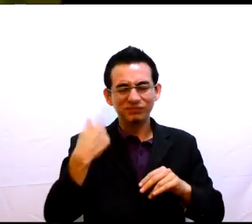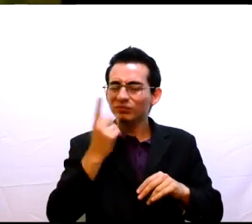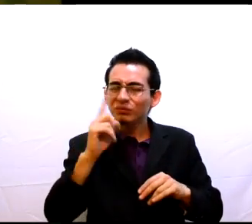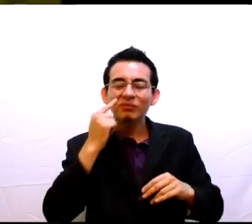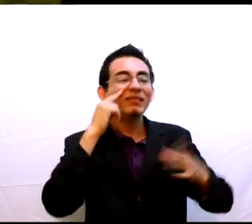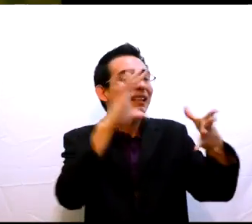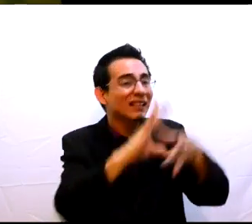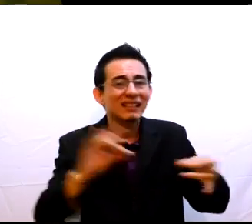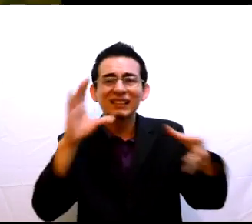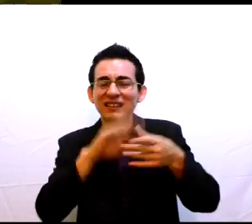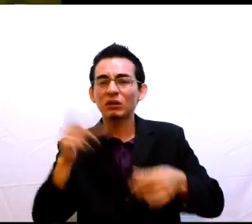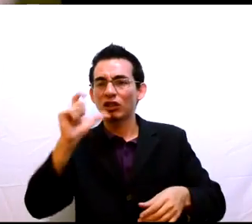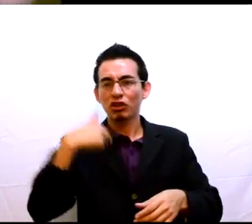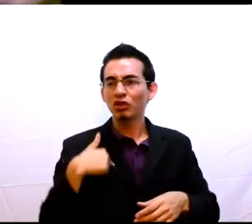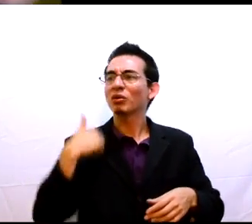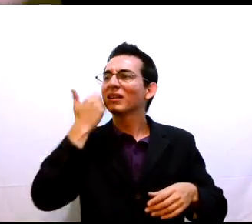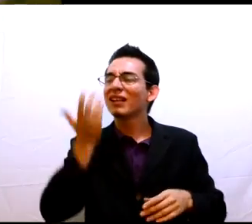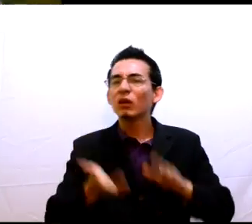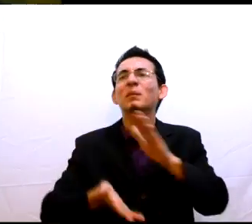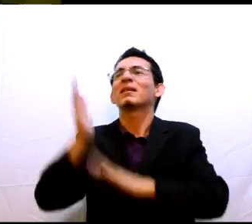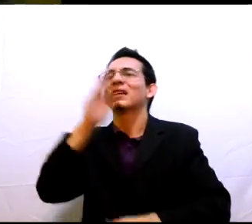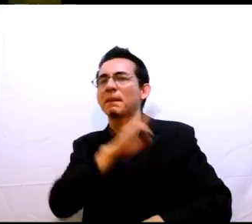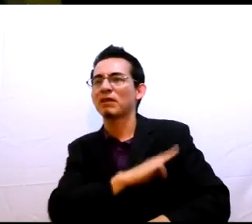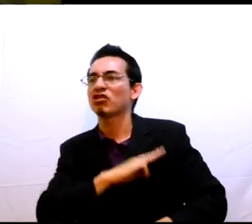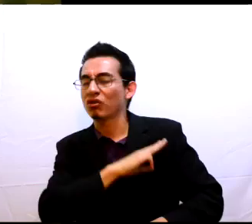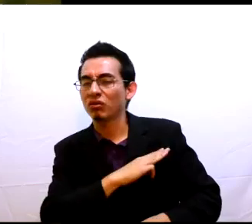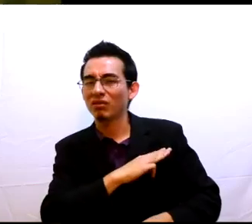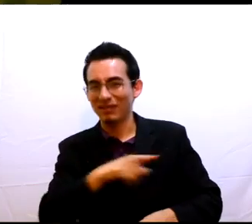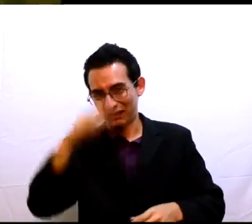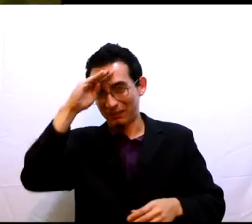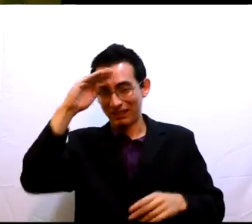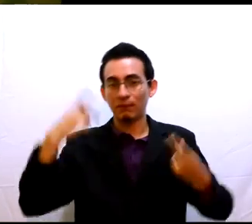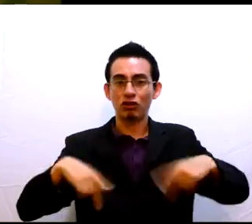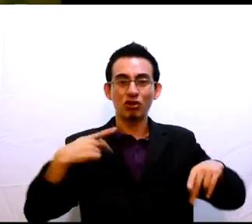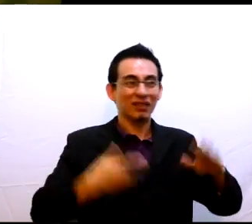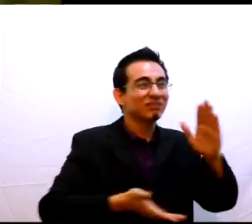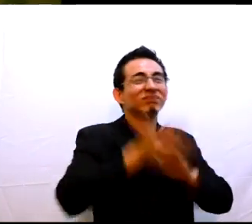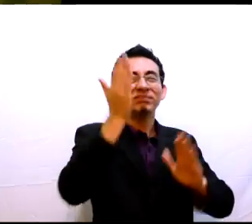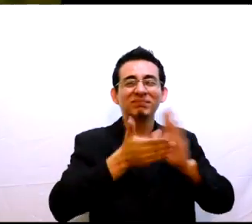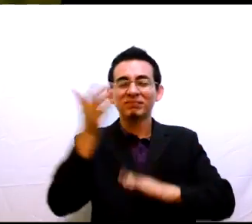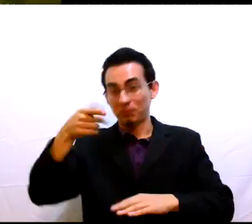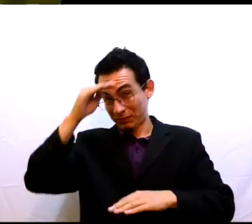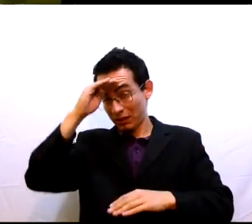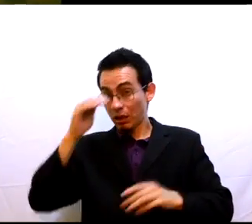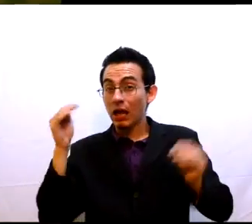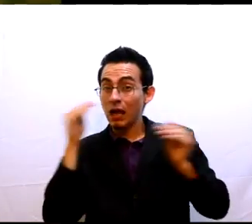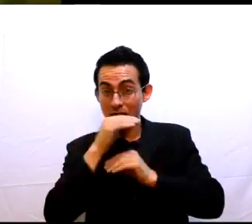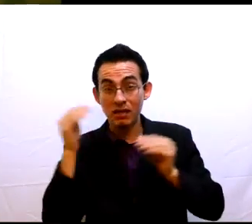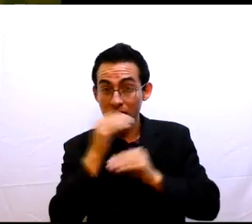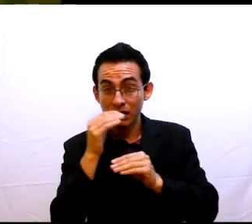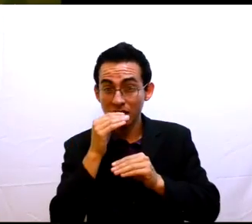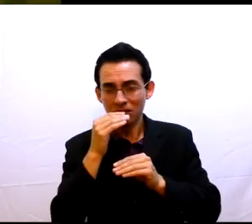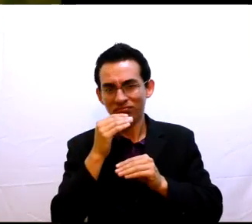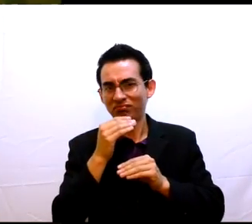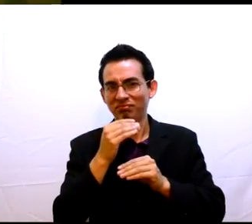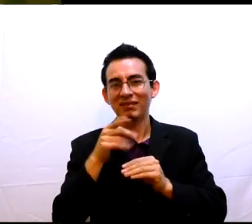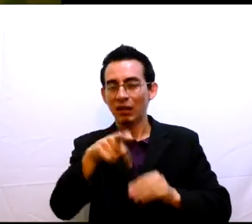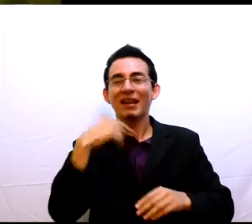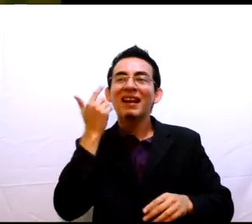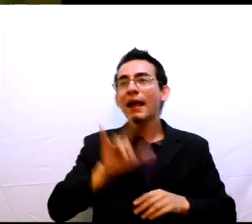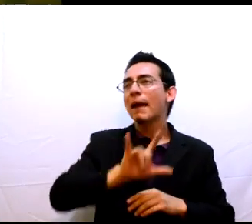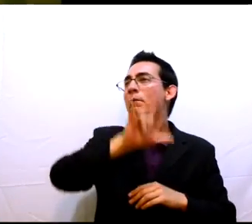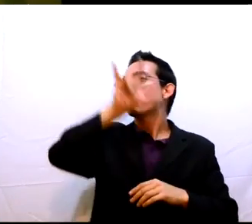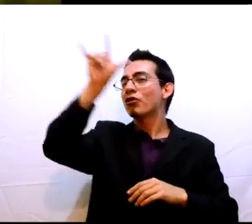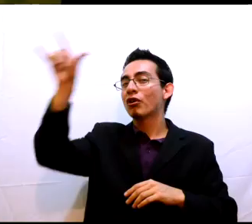enviar misioneros por ejemplo cuesta dinero sí o no no te regalan el boleto de avión